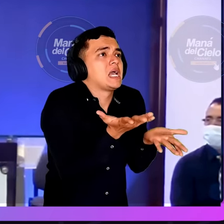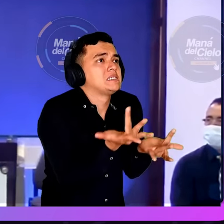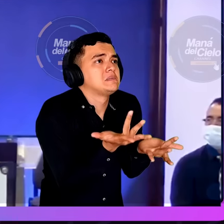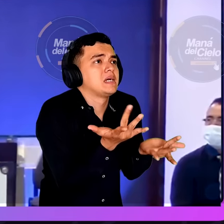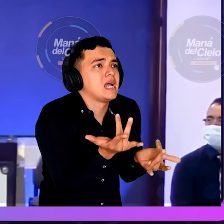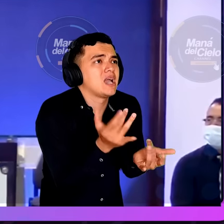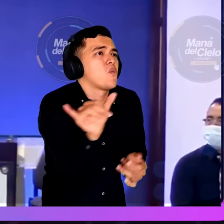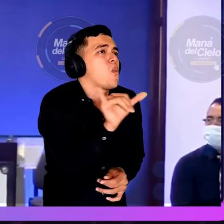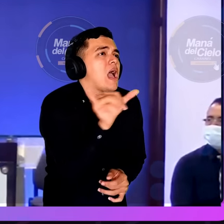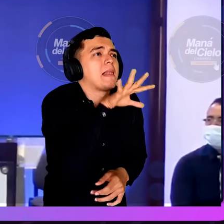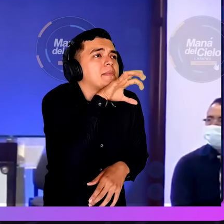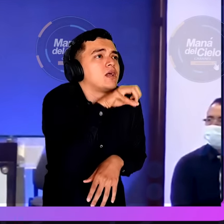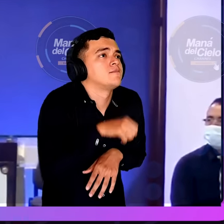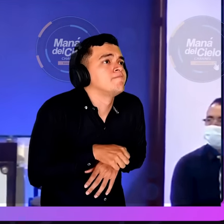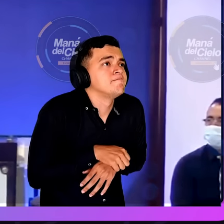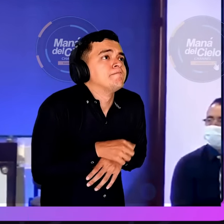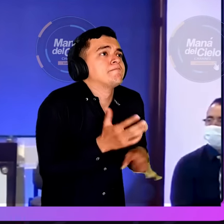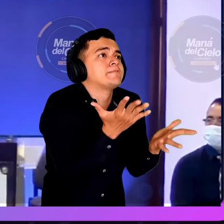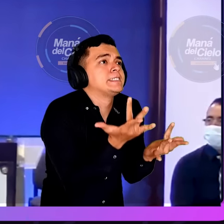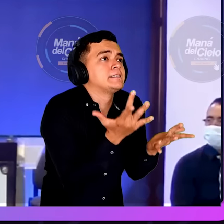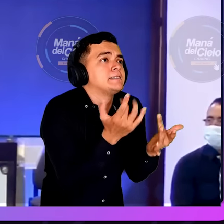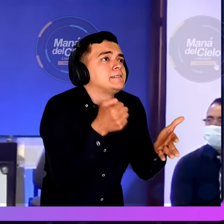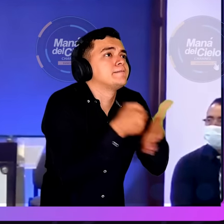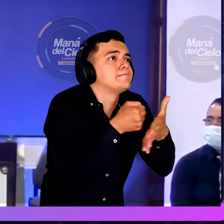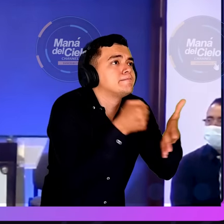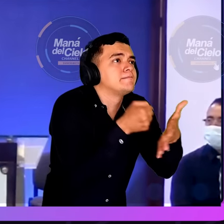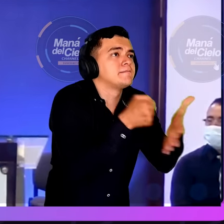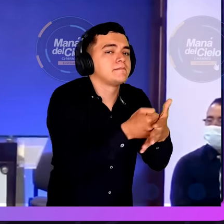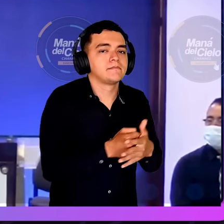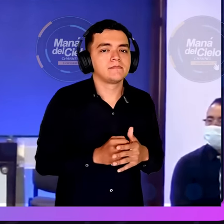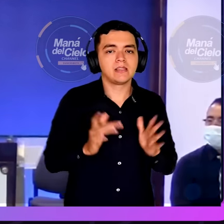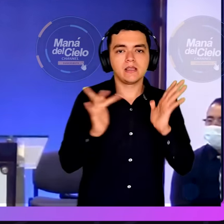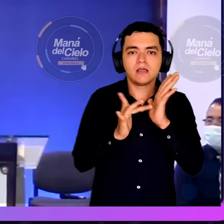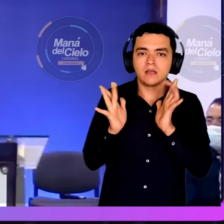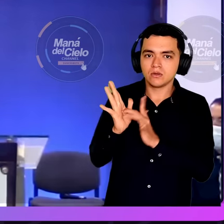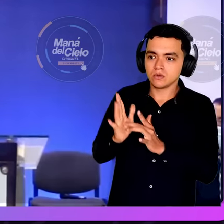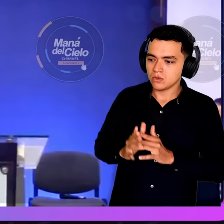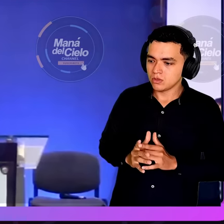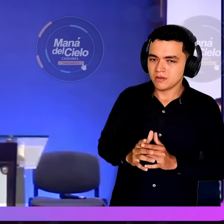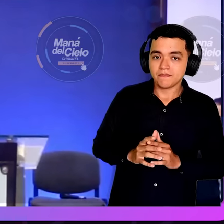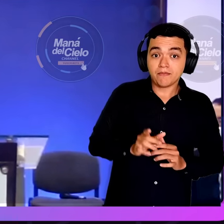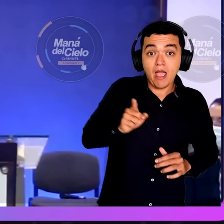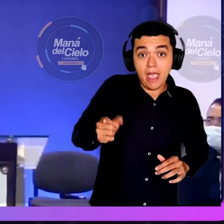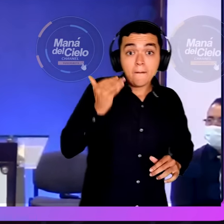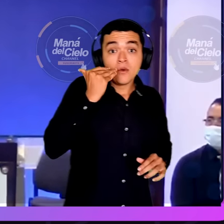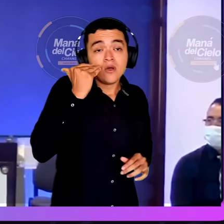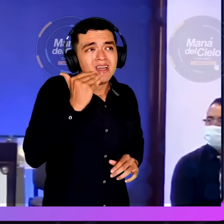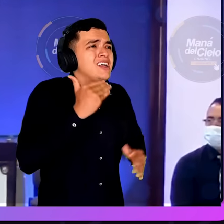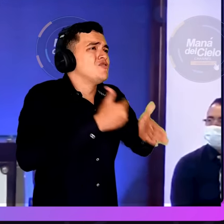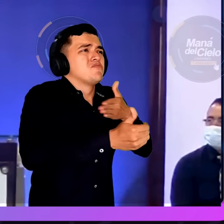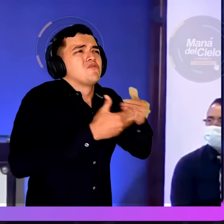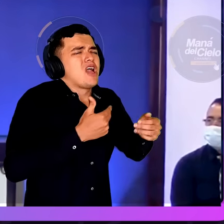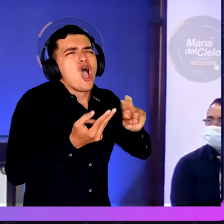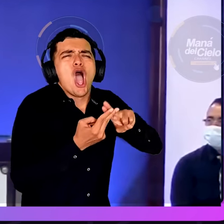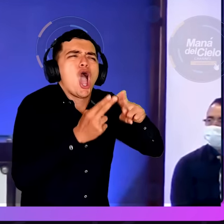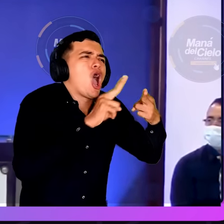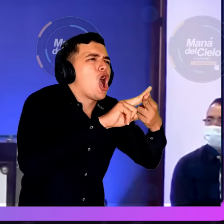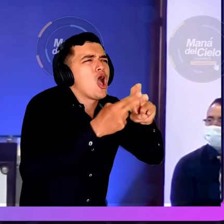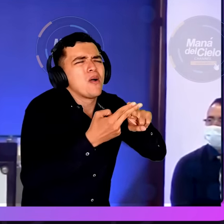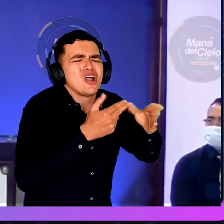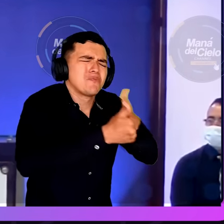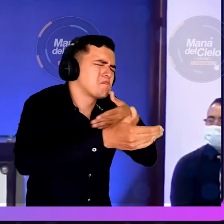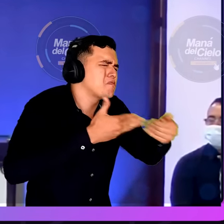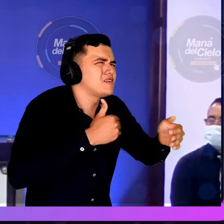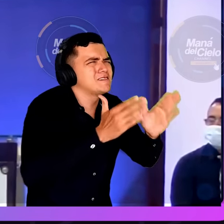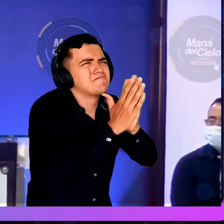la boca o no. No, a lo que le importaba eran las migajas. Esa mujer se bajó hasta allá como diciendo, Señor, si me tengo que humillar, si me tengo que tirar, si me tengo que postrar,